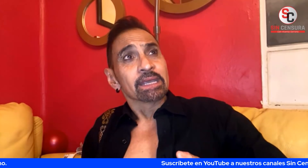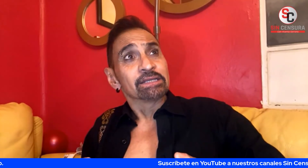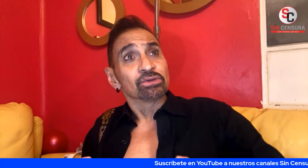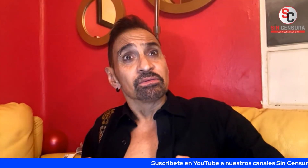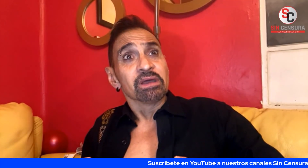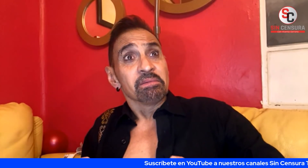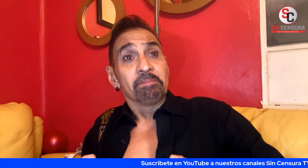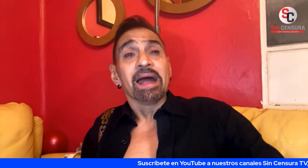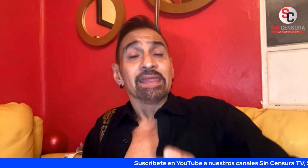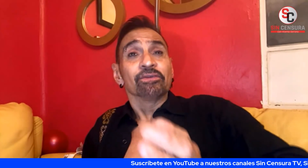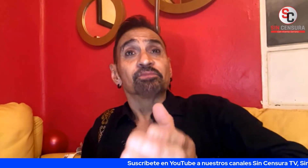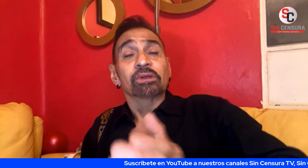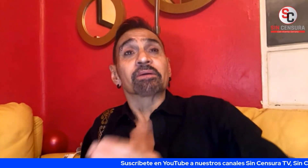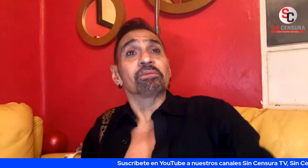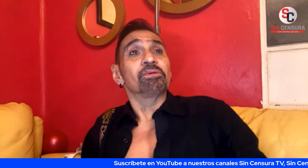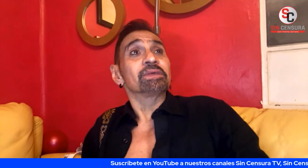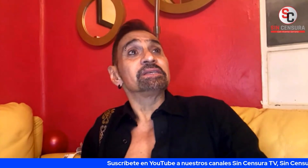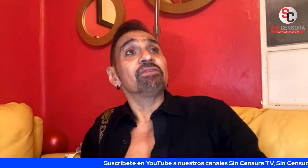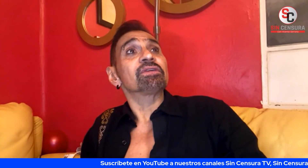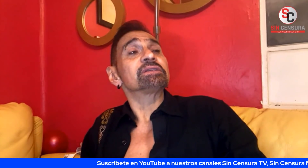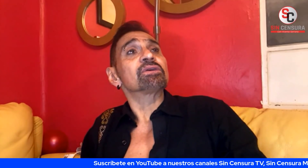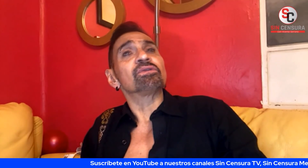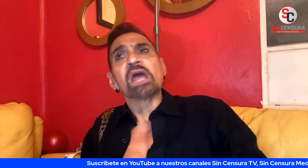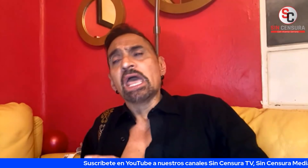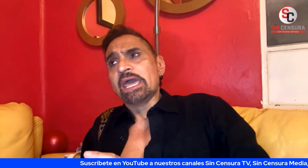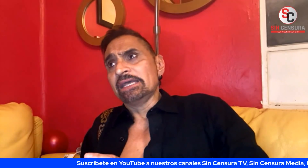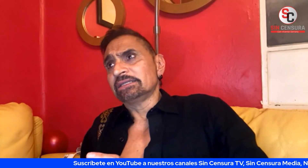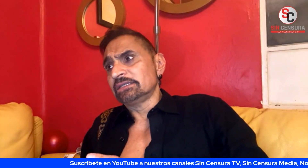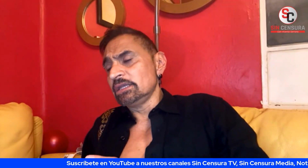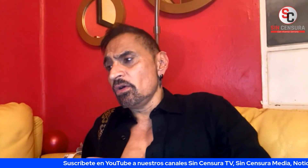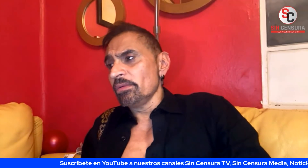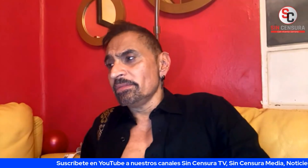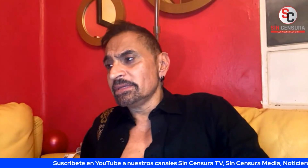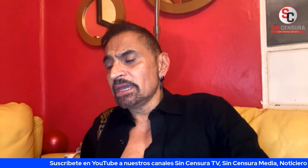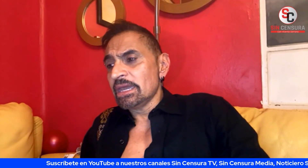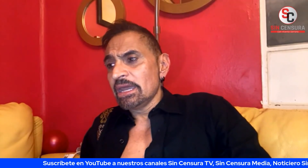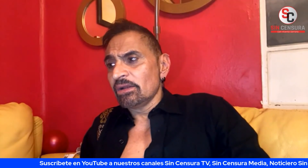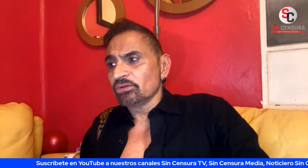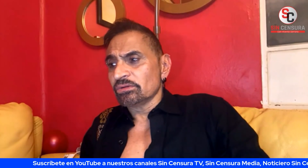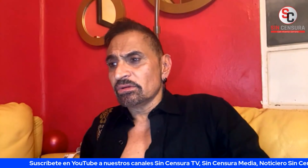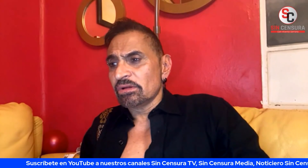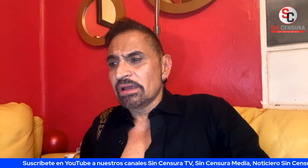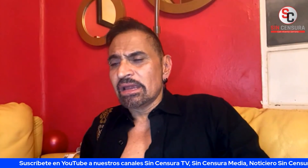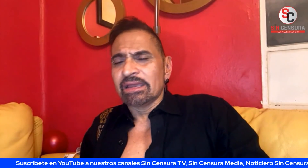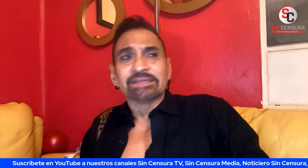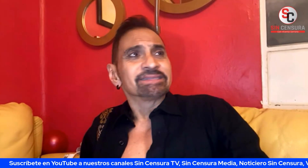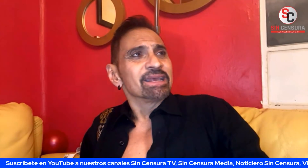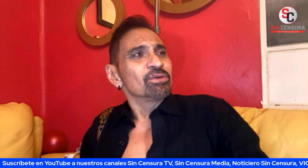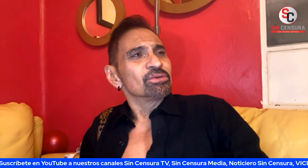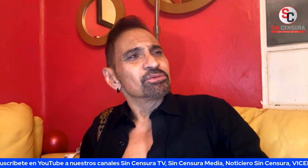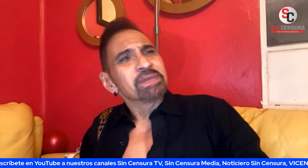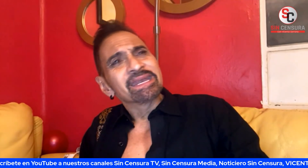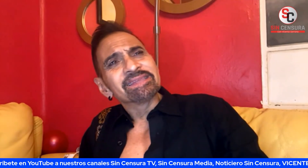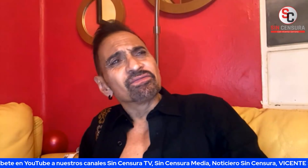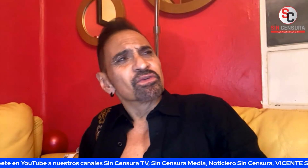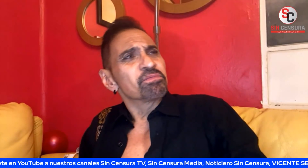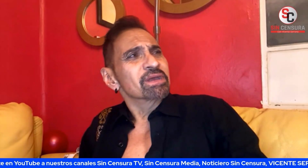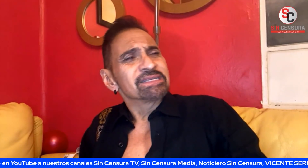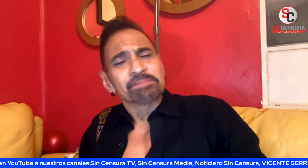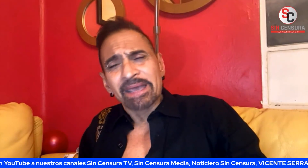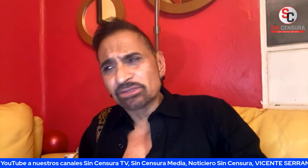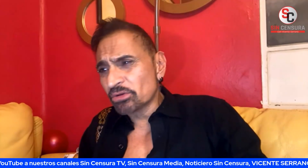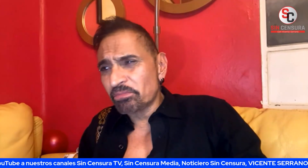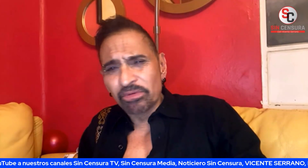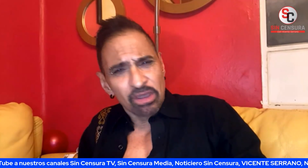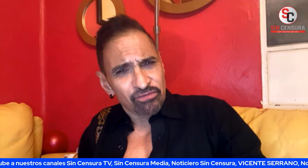argumentos que son válidos, porque como decía Ferriz de Con, sí, obviamente los migrantes se fueron